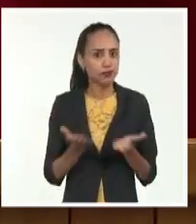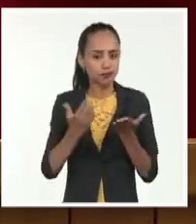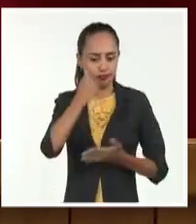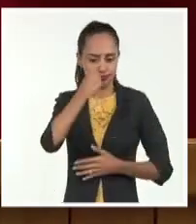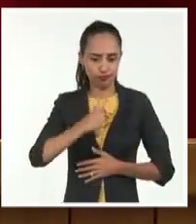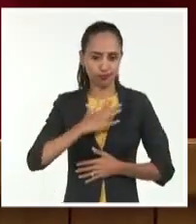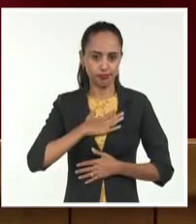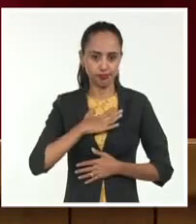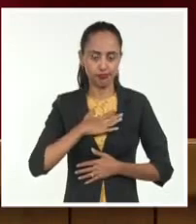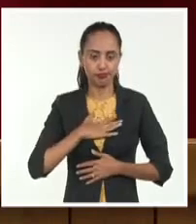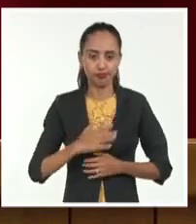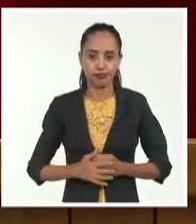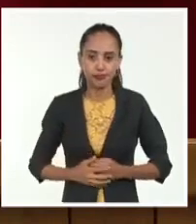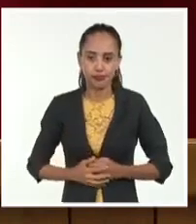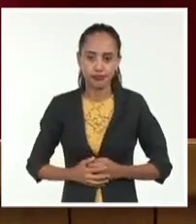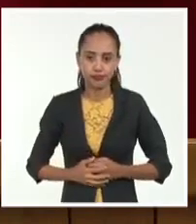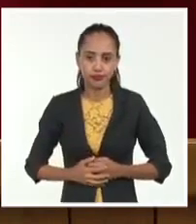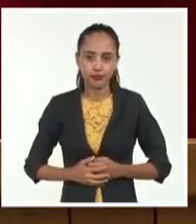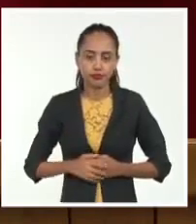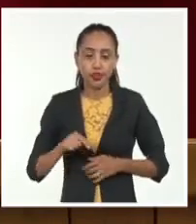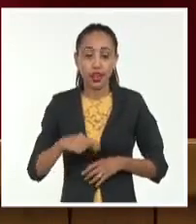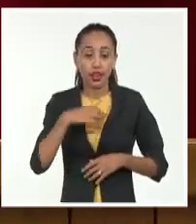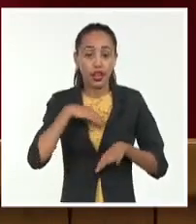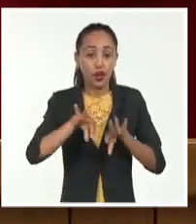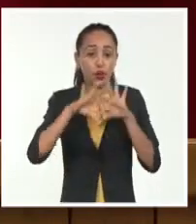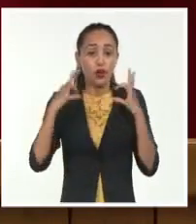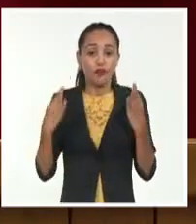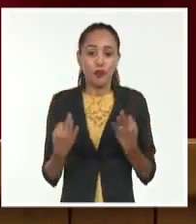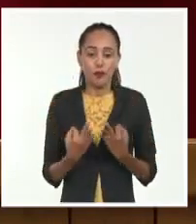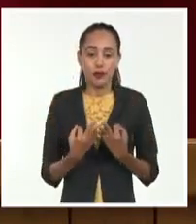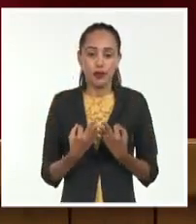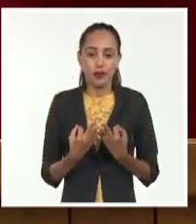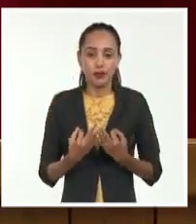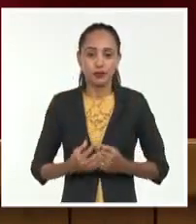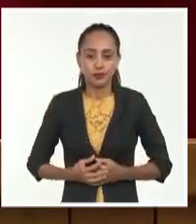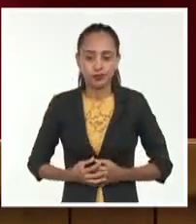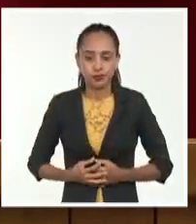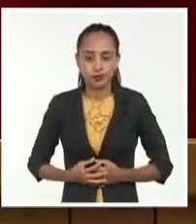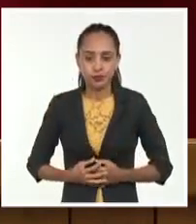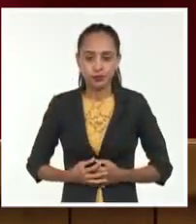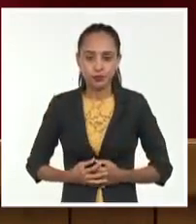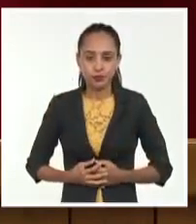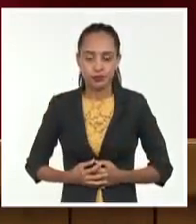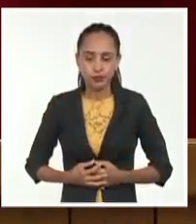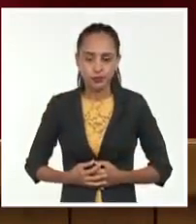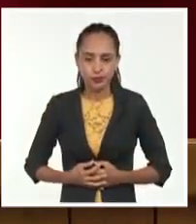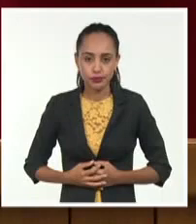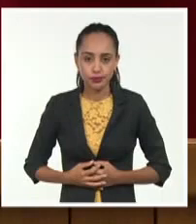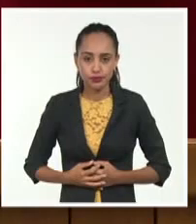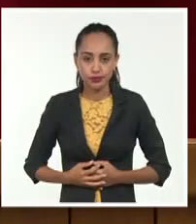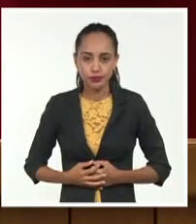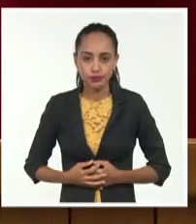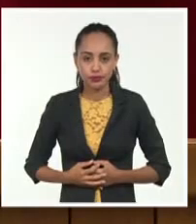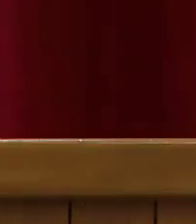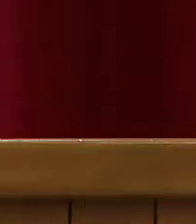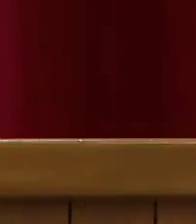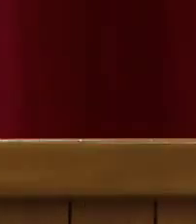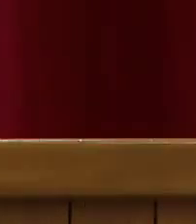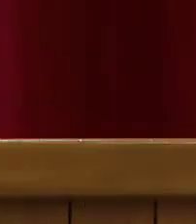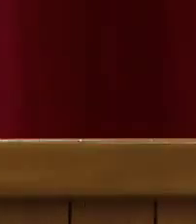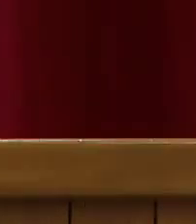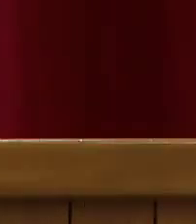personalidad y el derecho a constituir una familia, consagrados ambos en la Constitución de 2019.